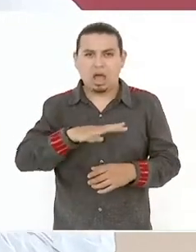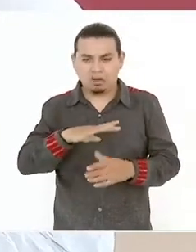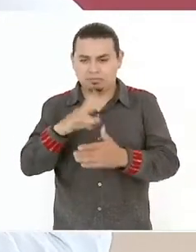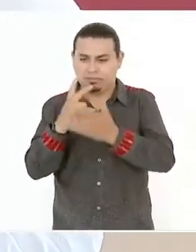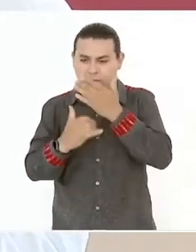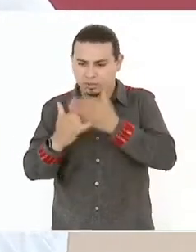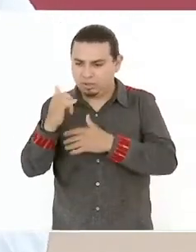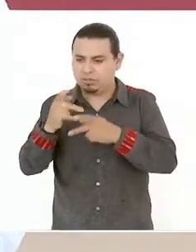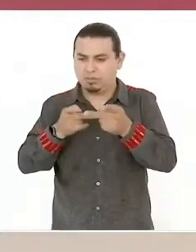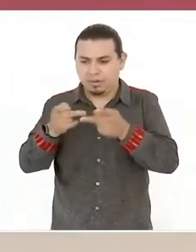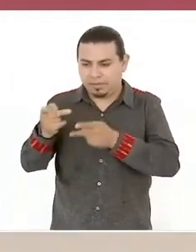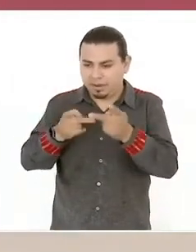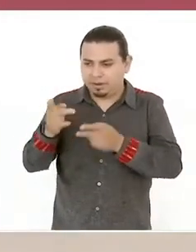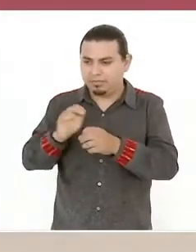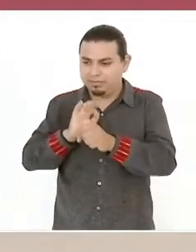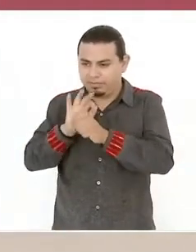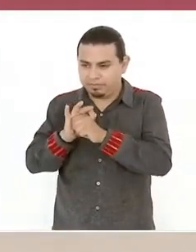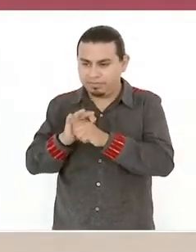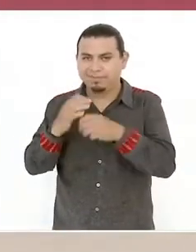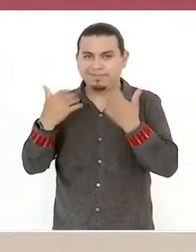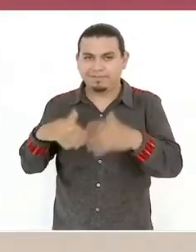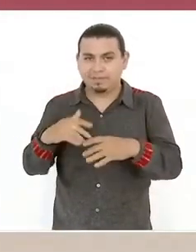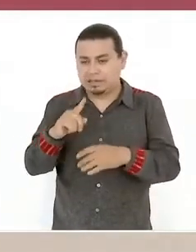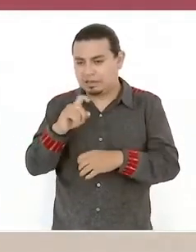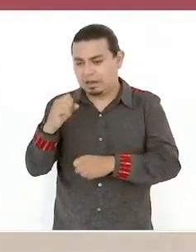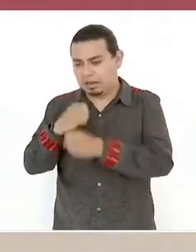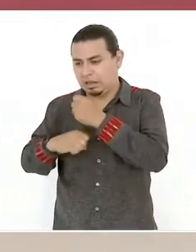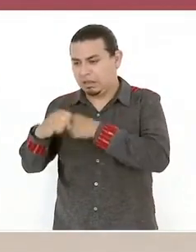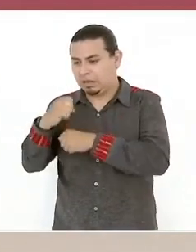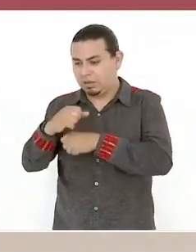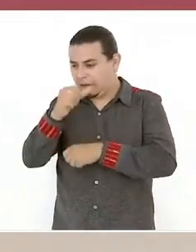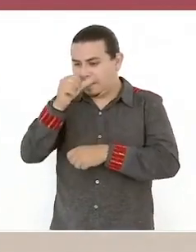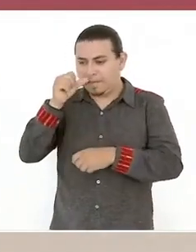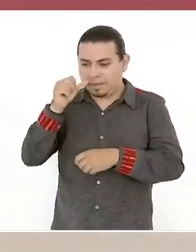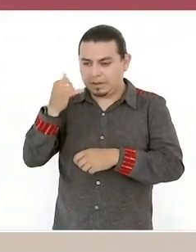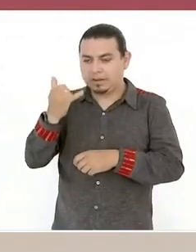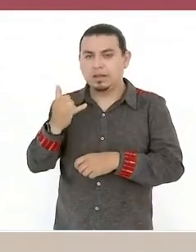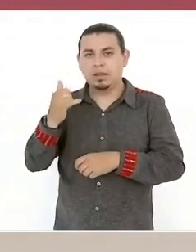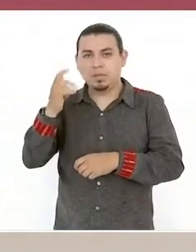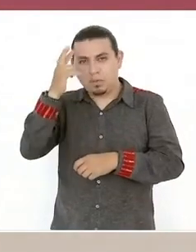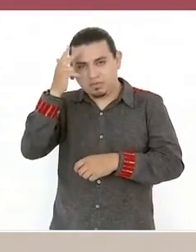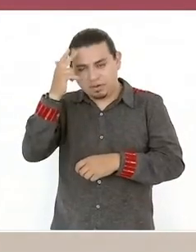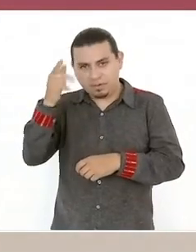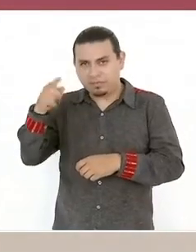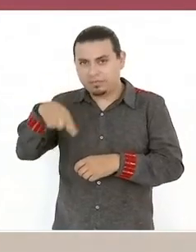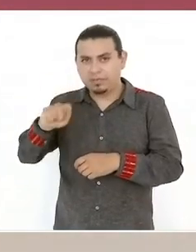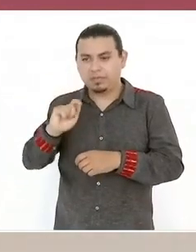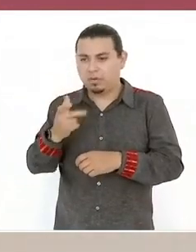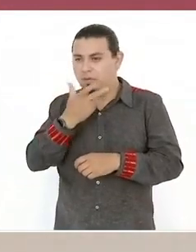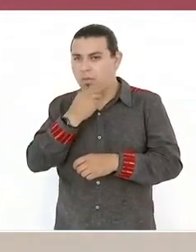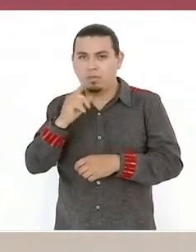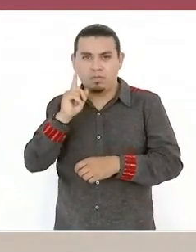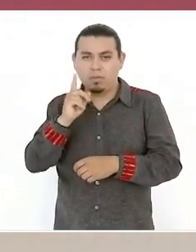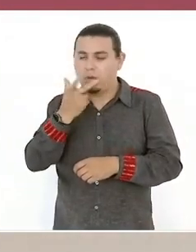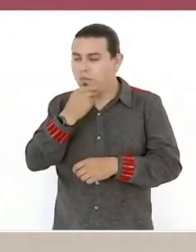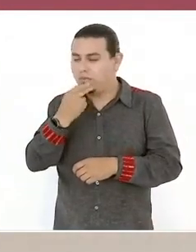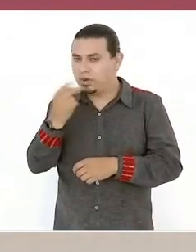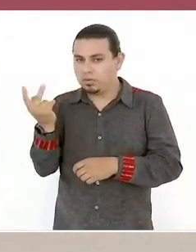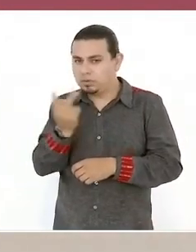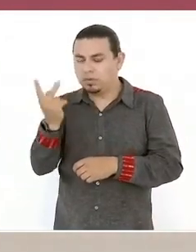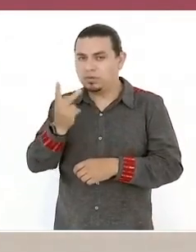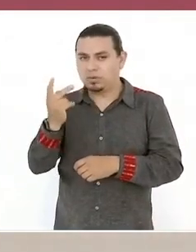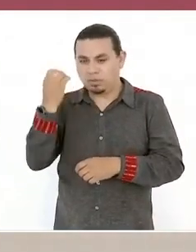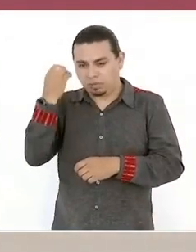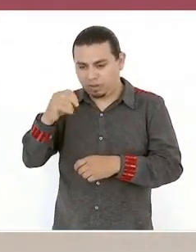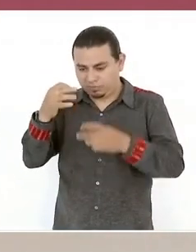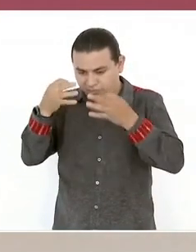que hace más de 100 años Juárez y Díaz, dos oaxaqueños, el